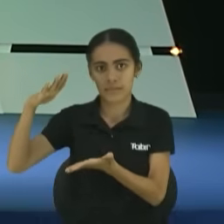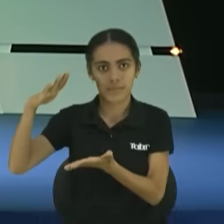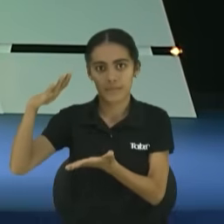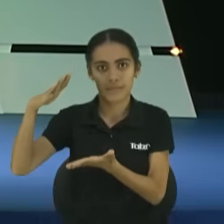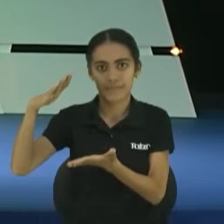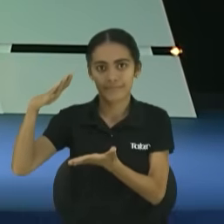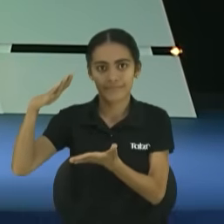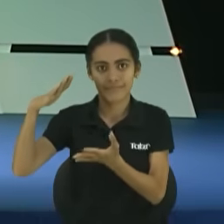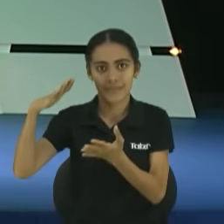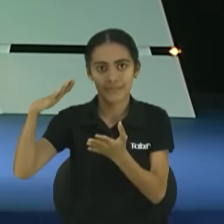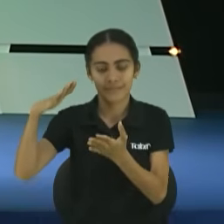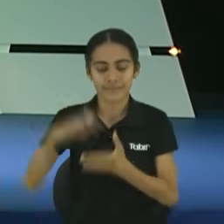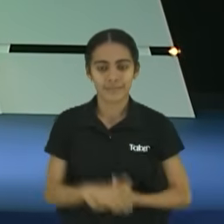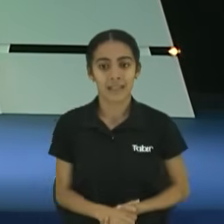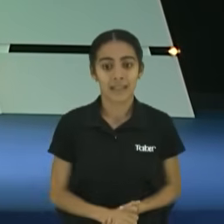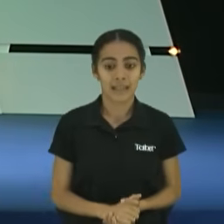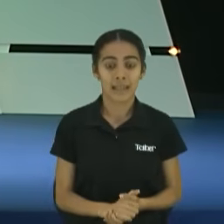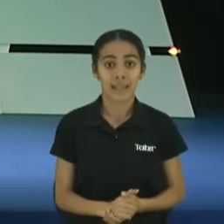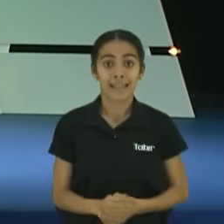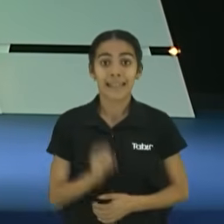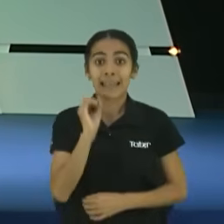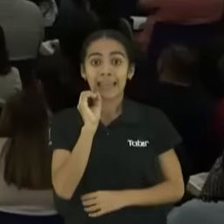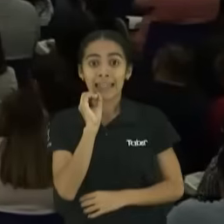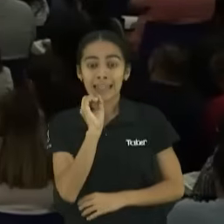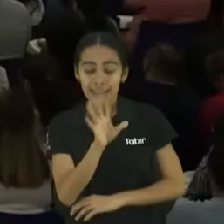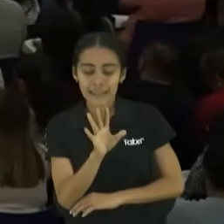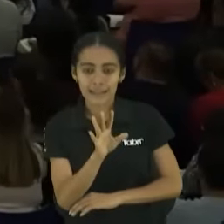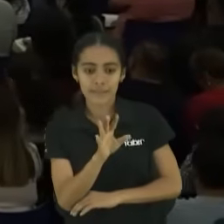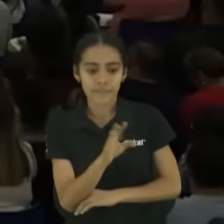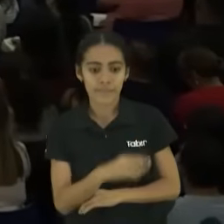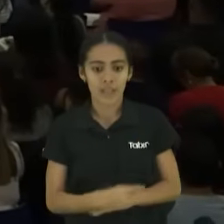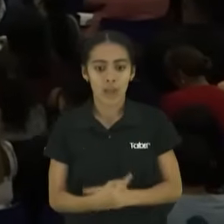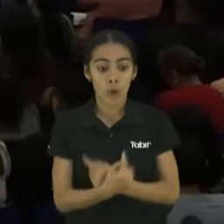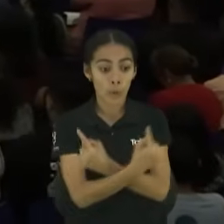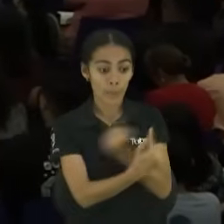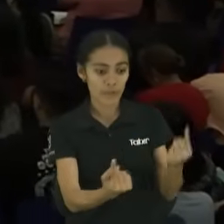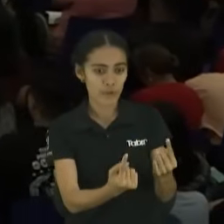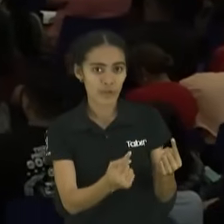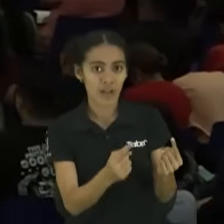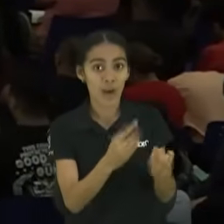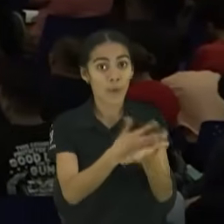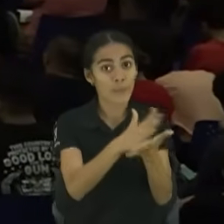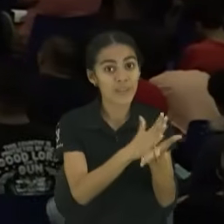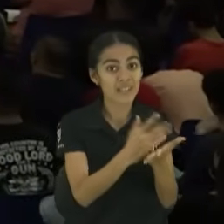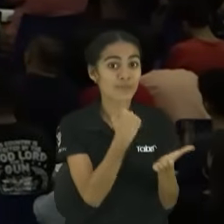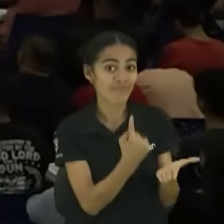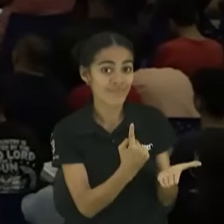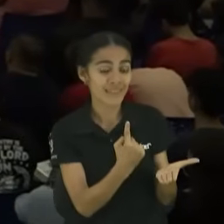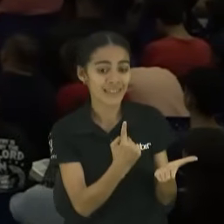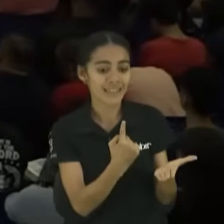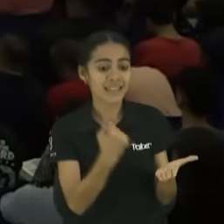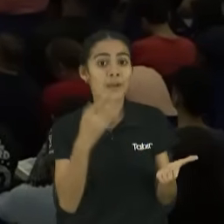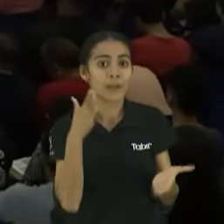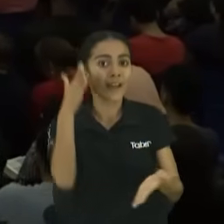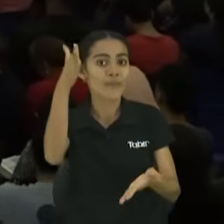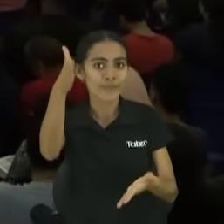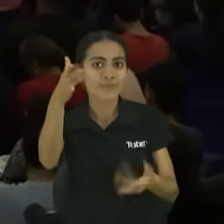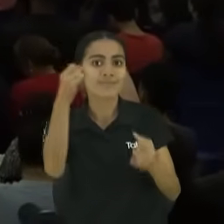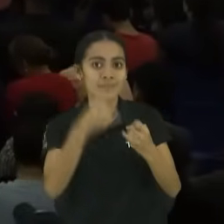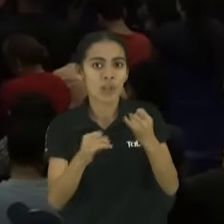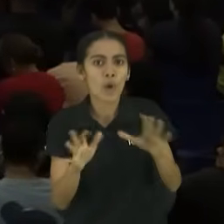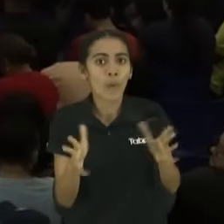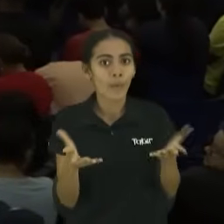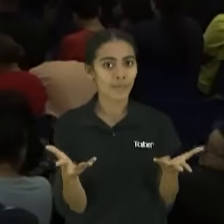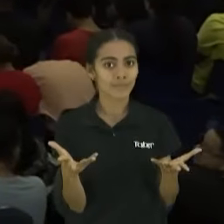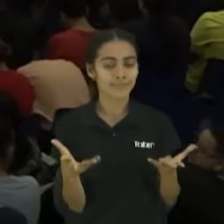A ver, dime con quién andas y te diré cómo terminas. Dime con quién andas y te diré cómo te sientes. La palabra